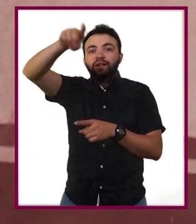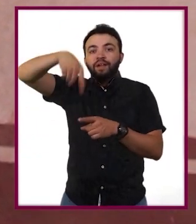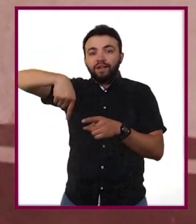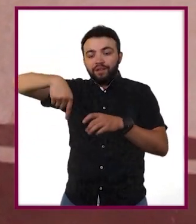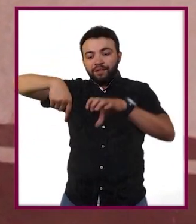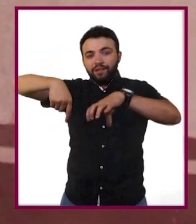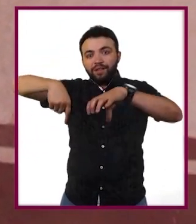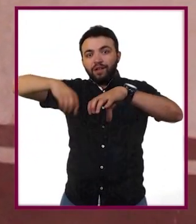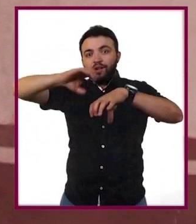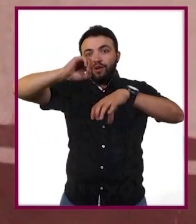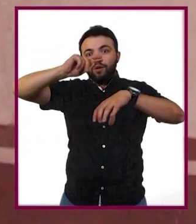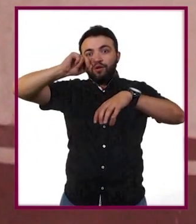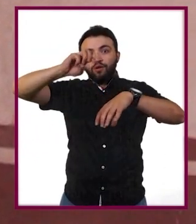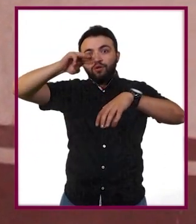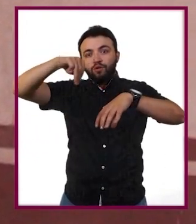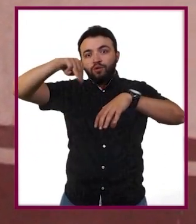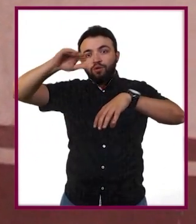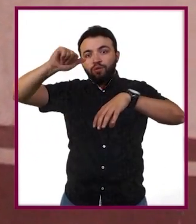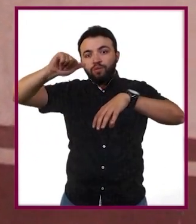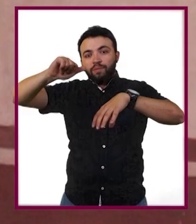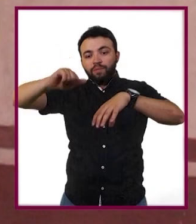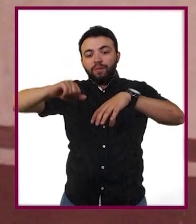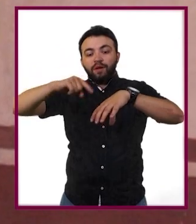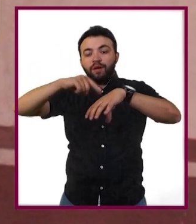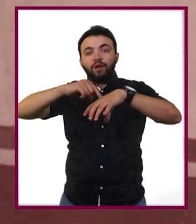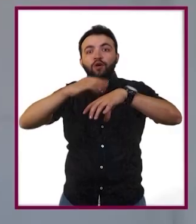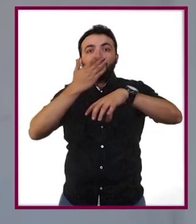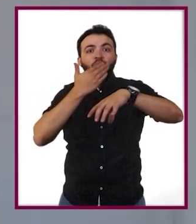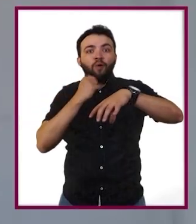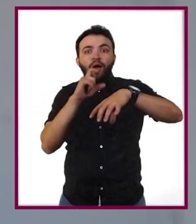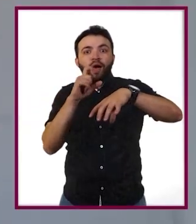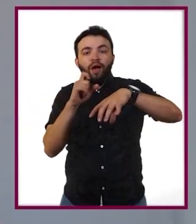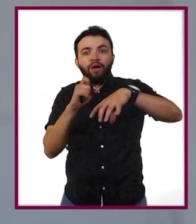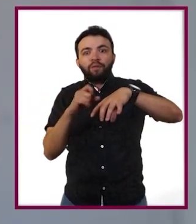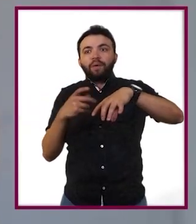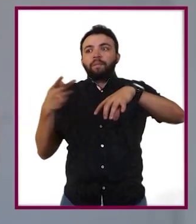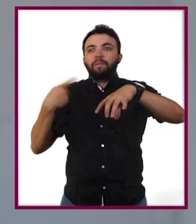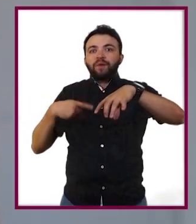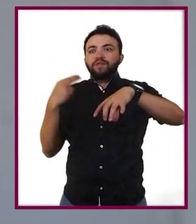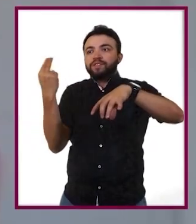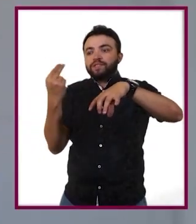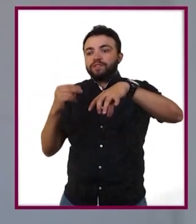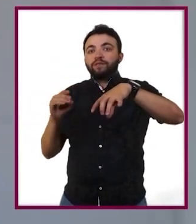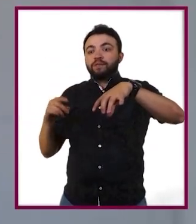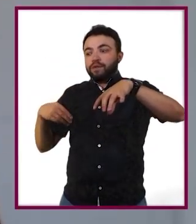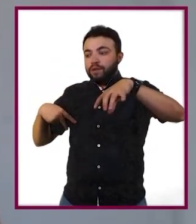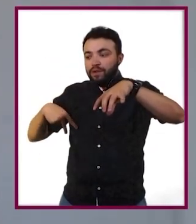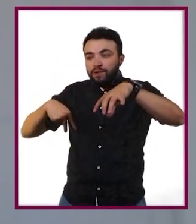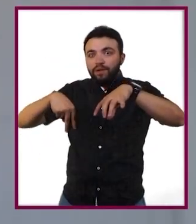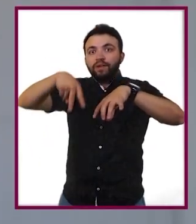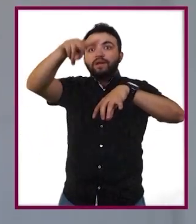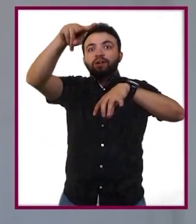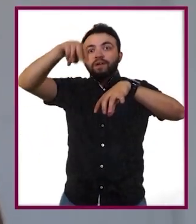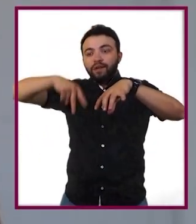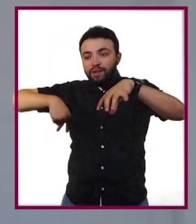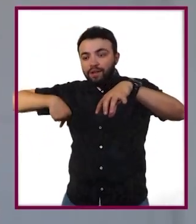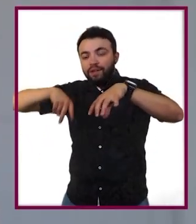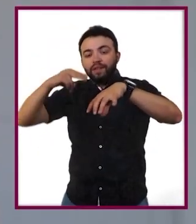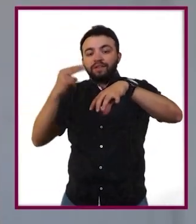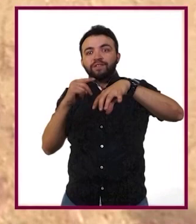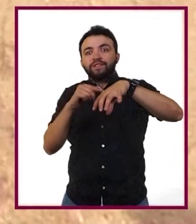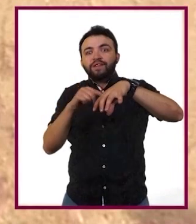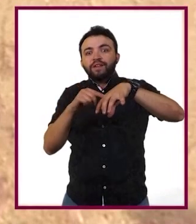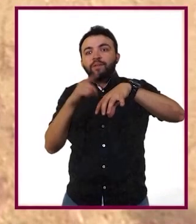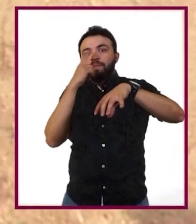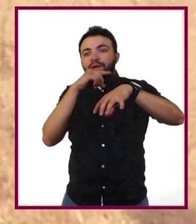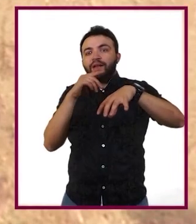claro, ¿cuál es el problema? Pues Otumba no tiene agua y la gente necesitaba parar ahí, descansar, beber, bañarse, darle de beber a los